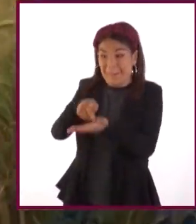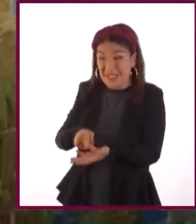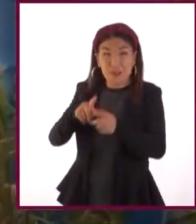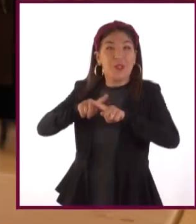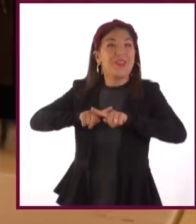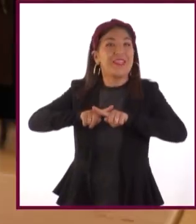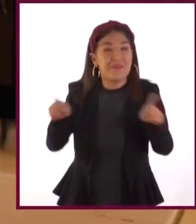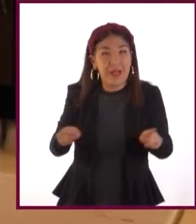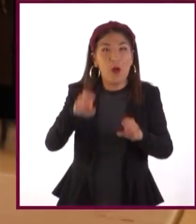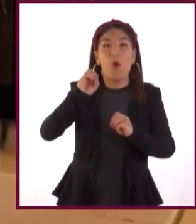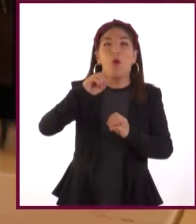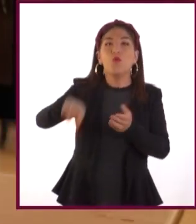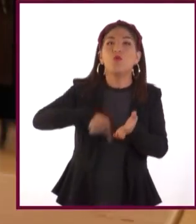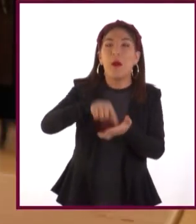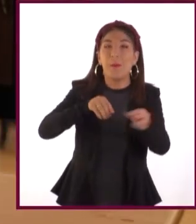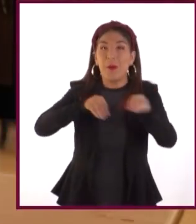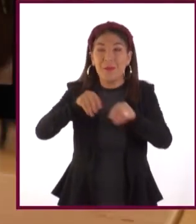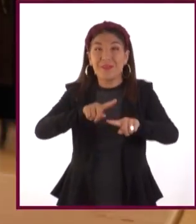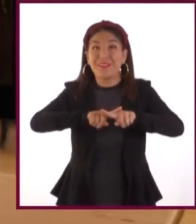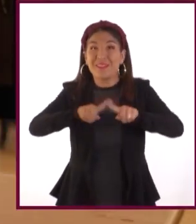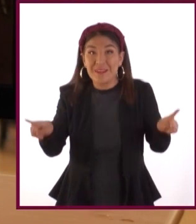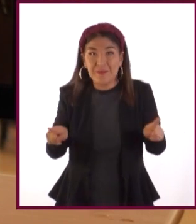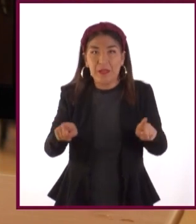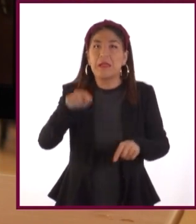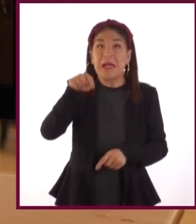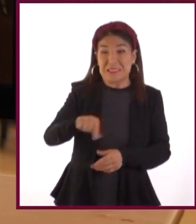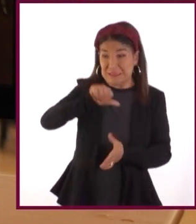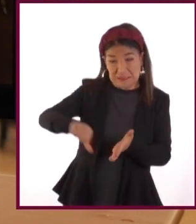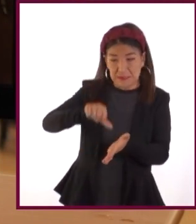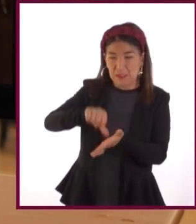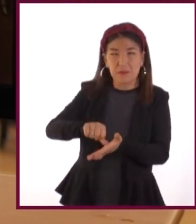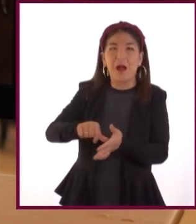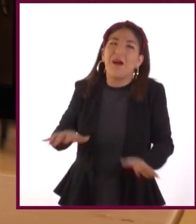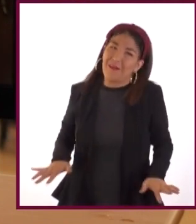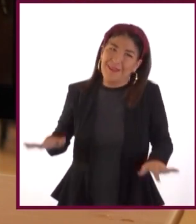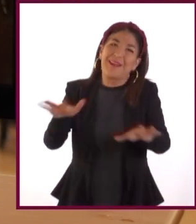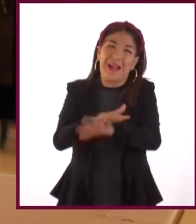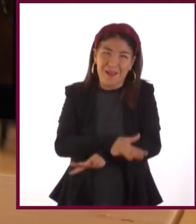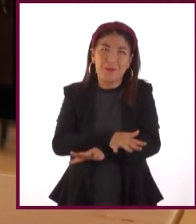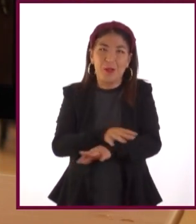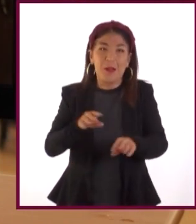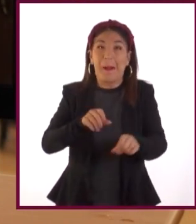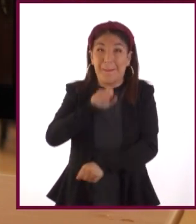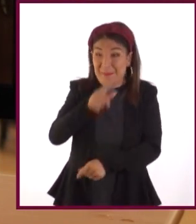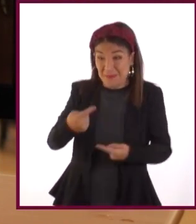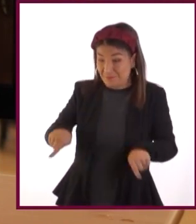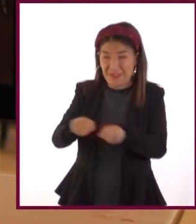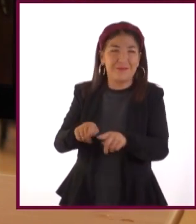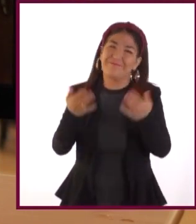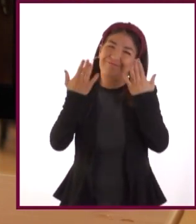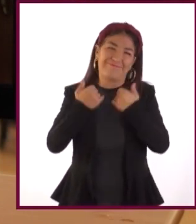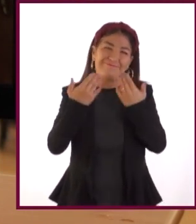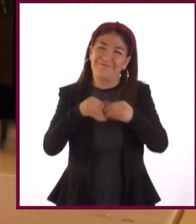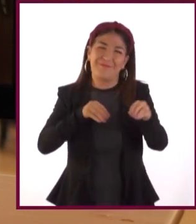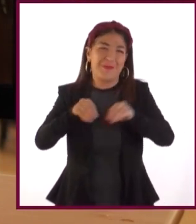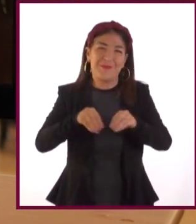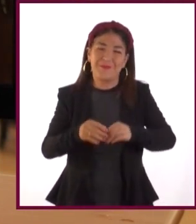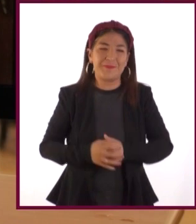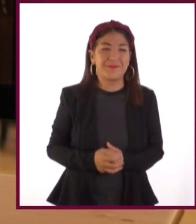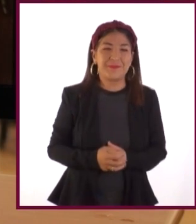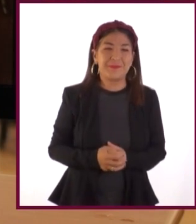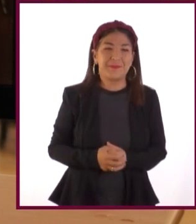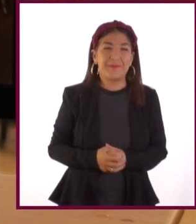geometría complicada, ¿dónde pondrías toda la masa? ¿No? En un punto, en términos generales, ¿no? Sin embargo, si yo estuviese trabajando con ese